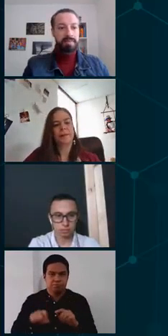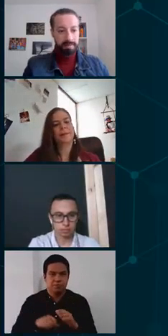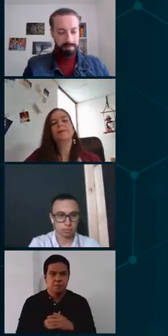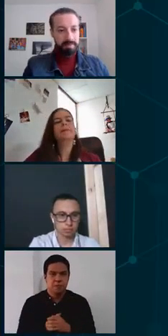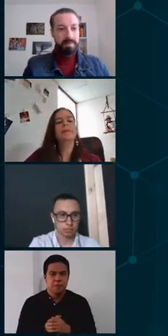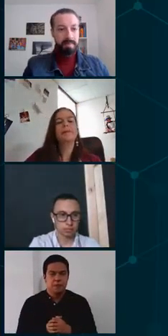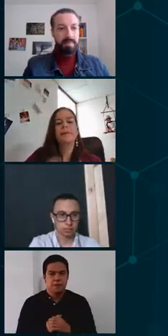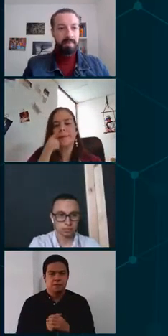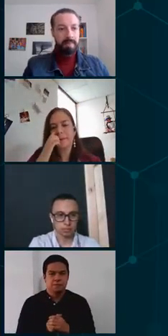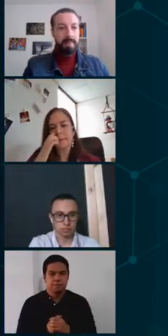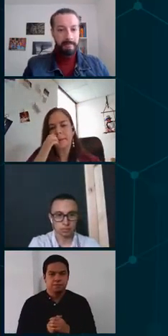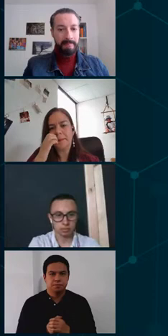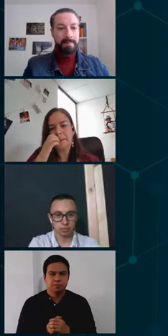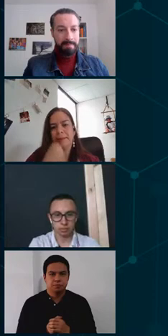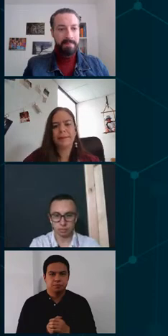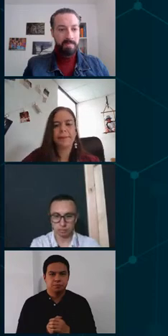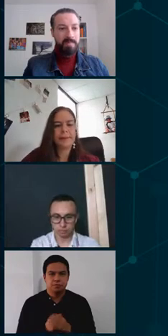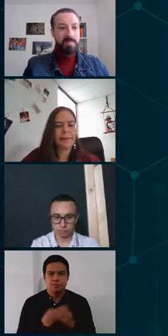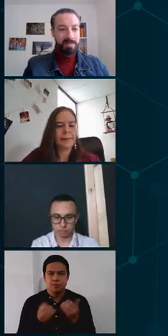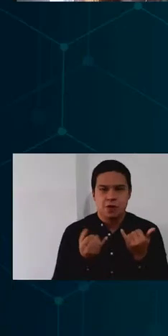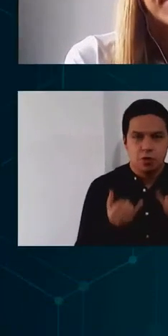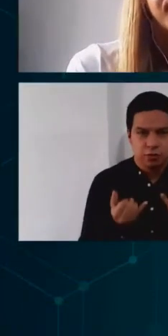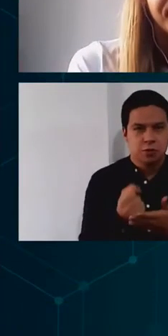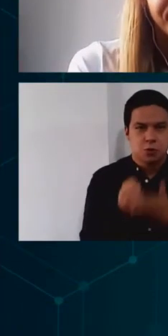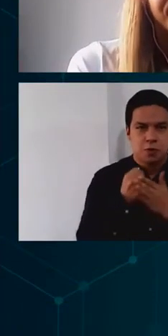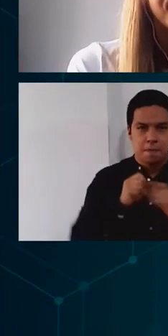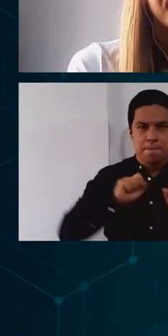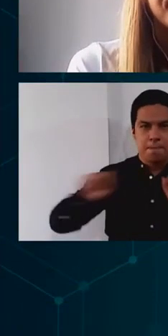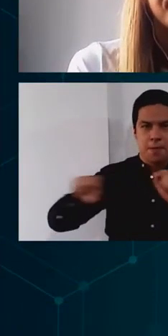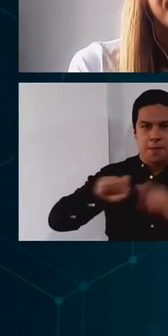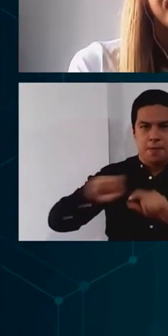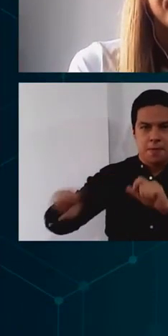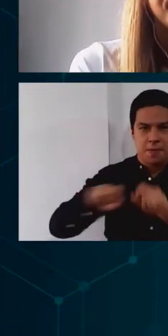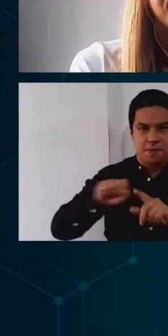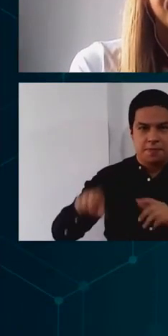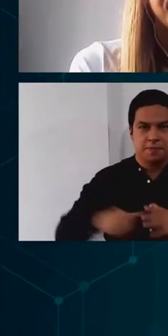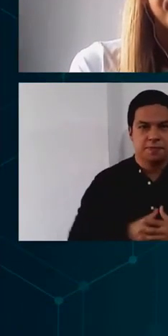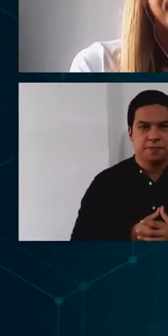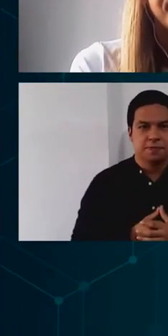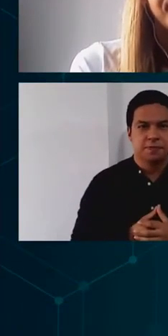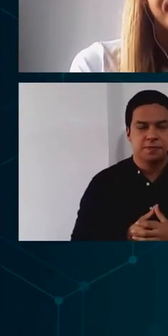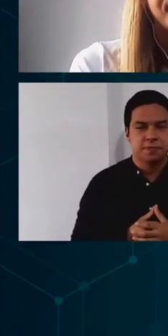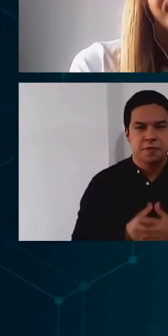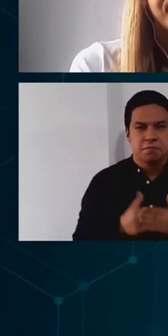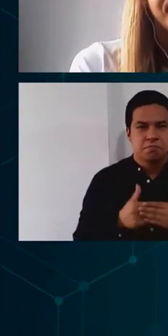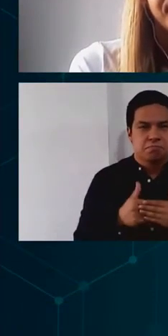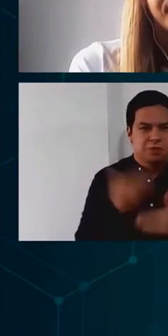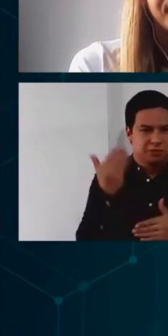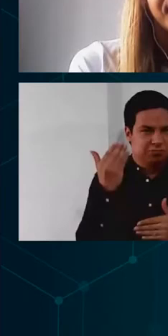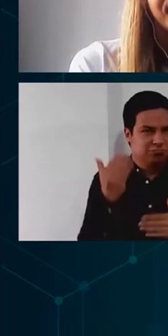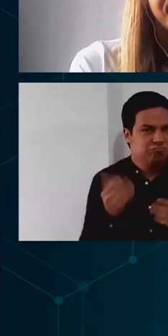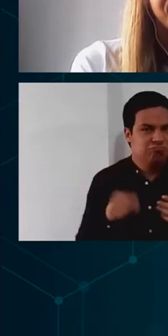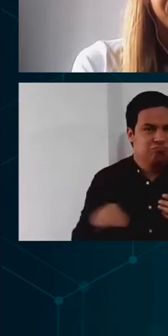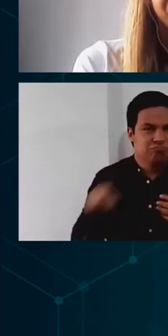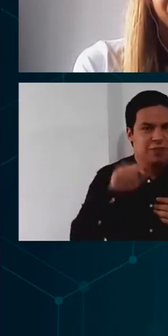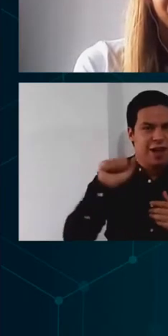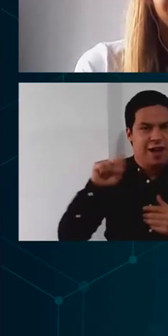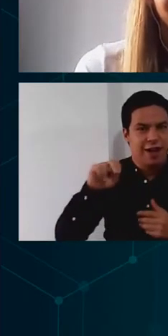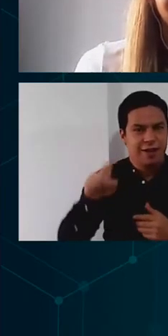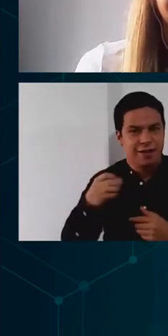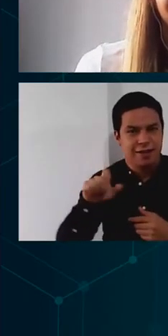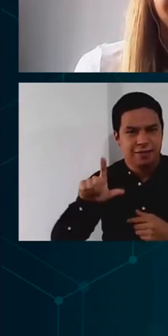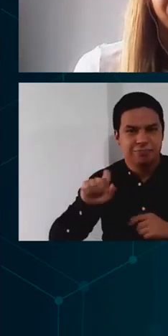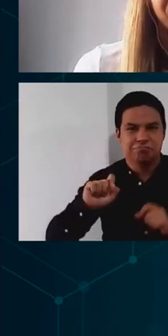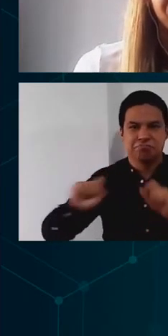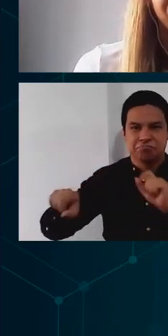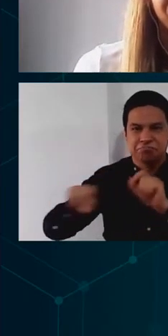para que oxigenemos la voz, ustedes me ayuden también a comenzar con espontáneamente, Lady, Andrés, que si